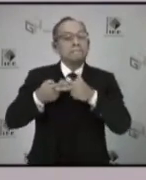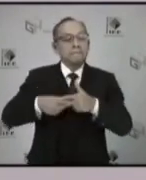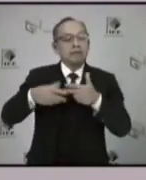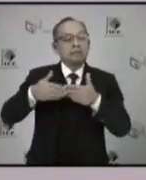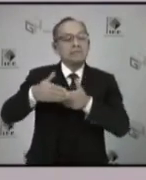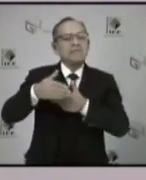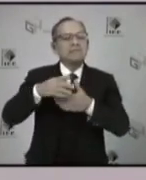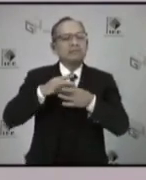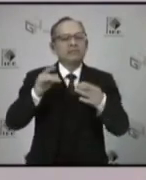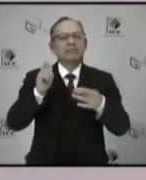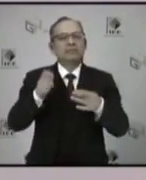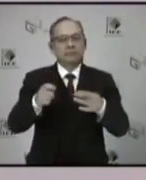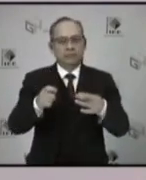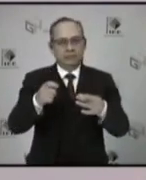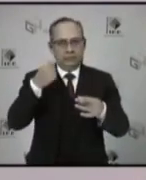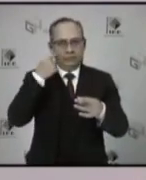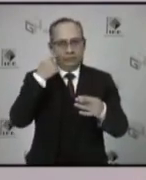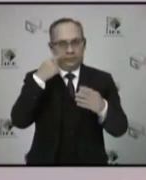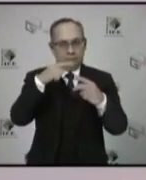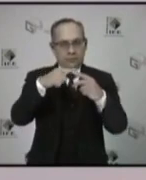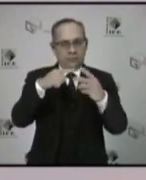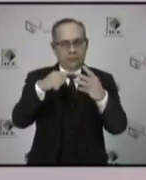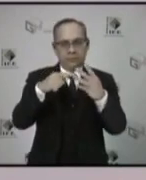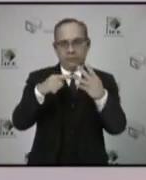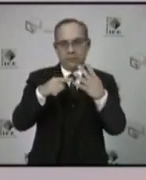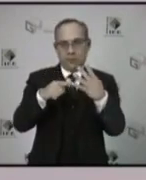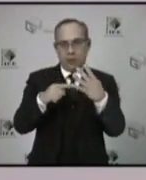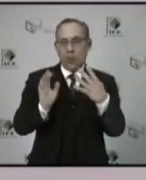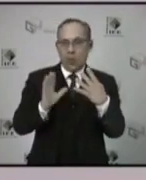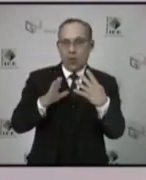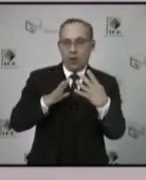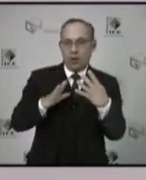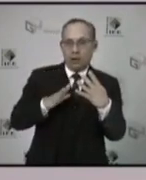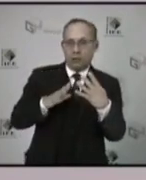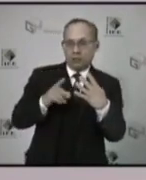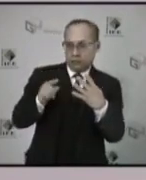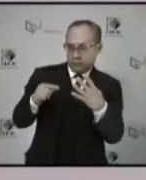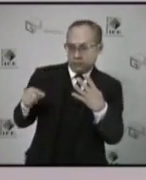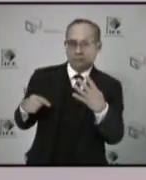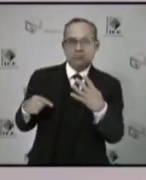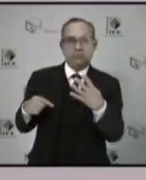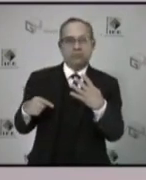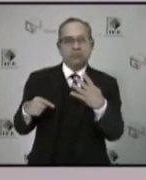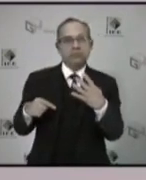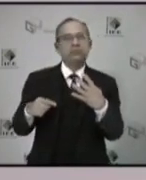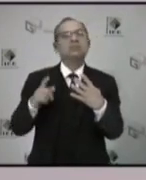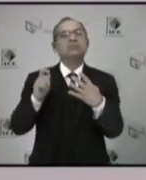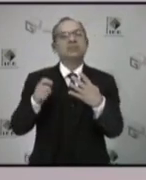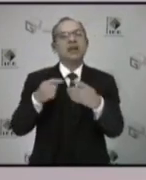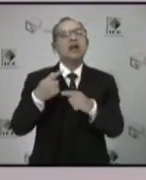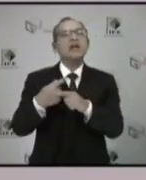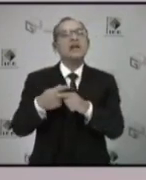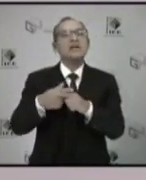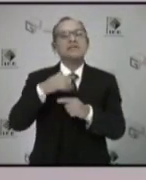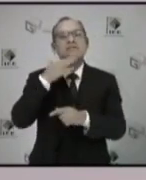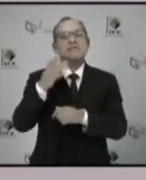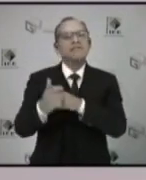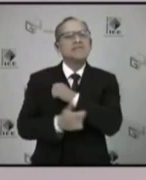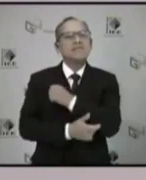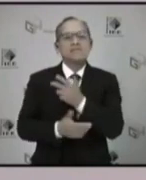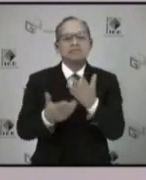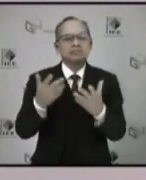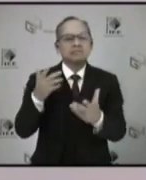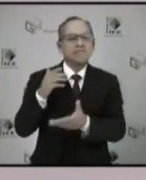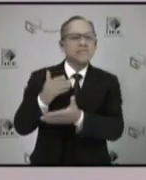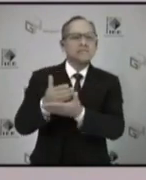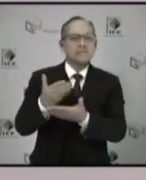opciones, el único que verdaderamente ha combatido la corrupción es su servidor. Y a las